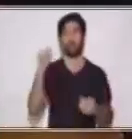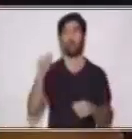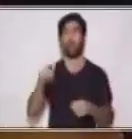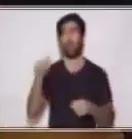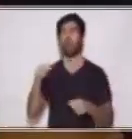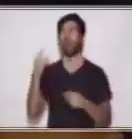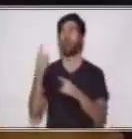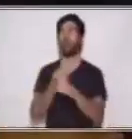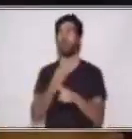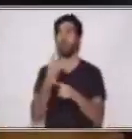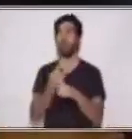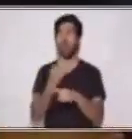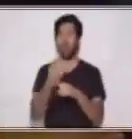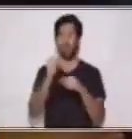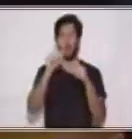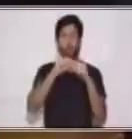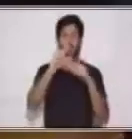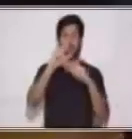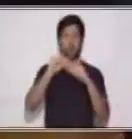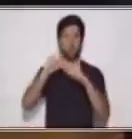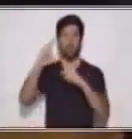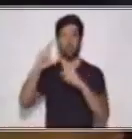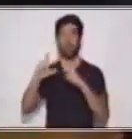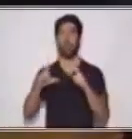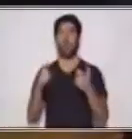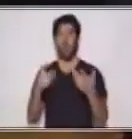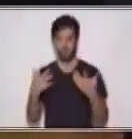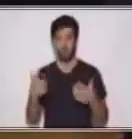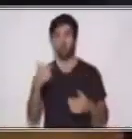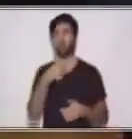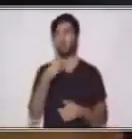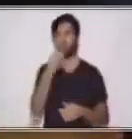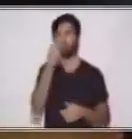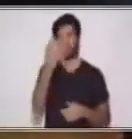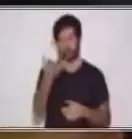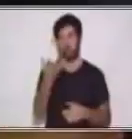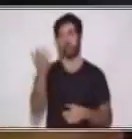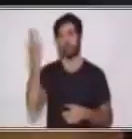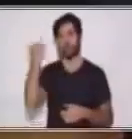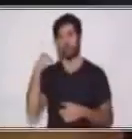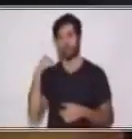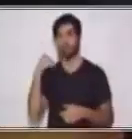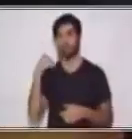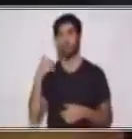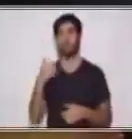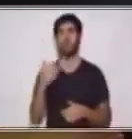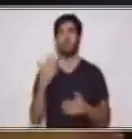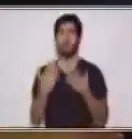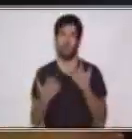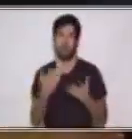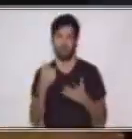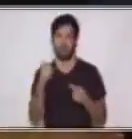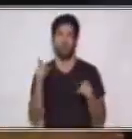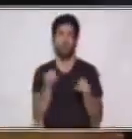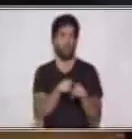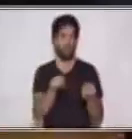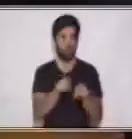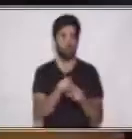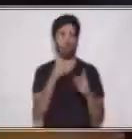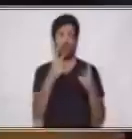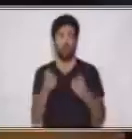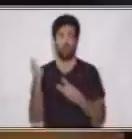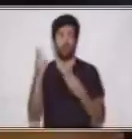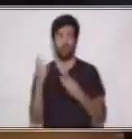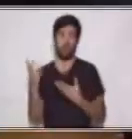de las mayúsculas. Y como te decía al inicio, tal vez es en algún momento repetitivo, pero si hay algo nuevo